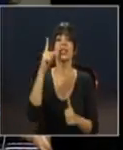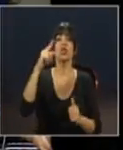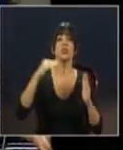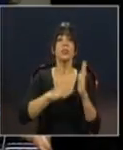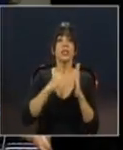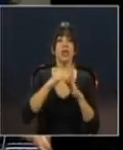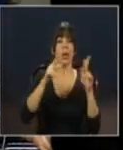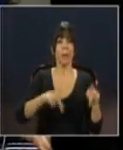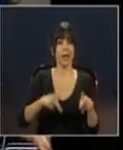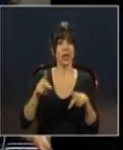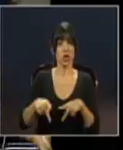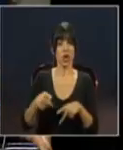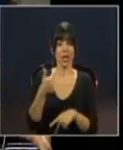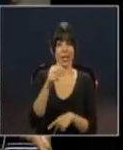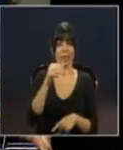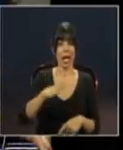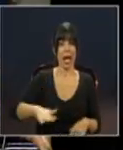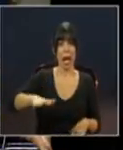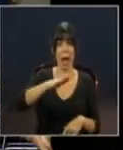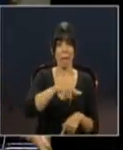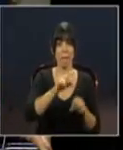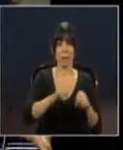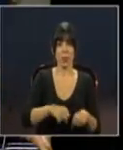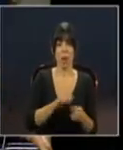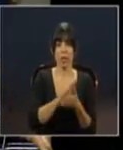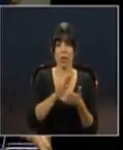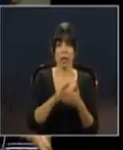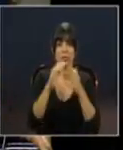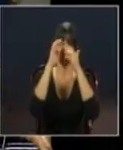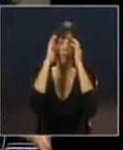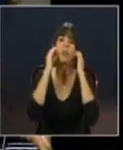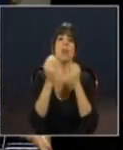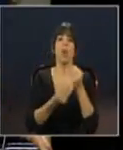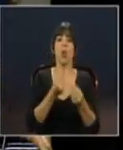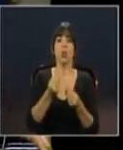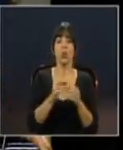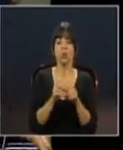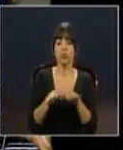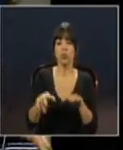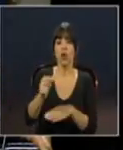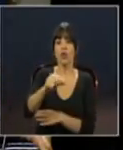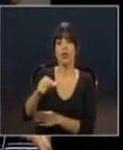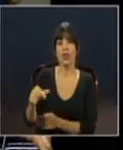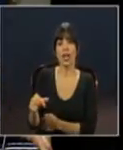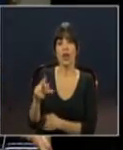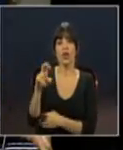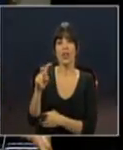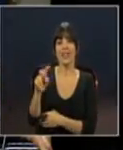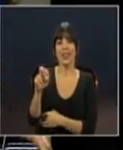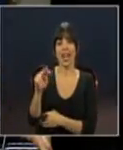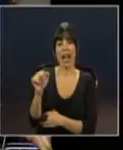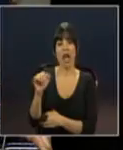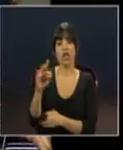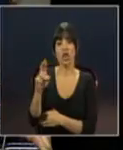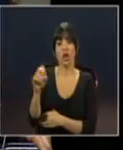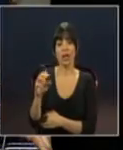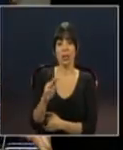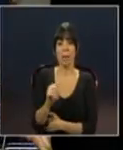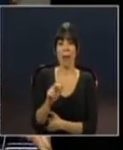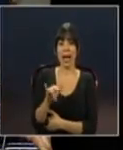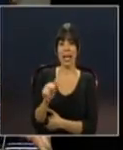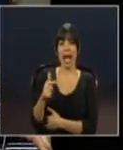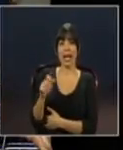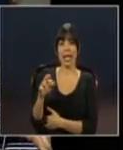de personas del gran área metropolitana, que producen los vertidos a las cuencas de los ríos Rivera, Torres, María Aguilar y